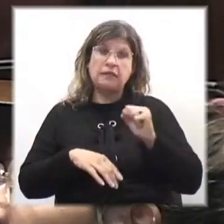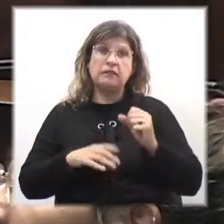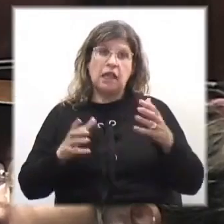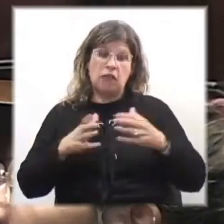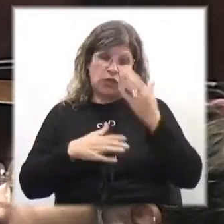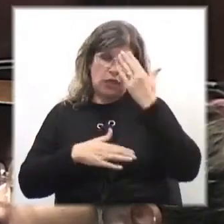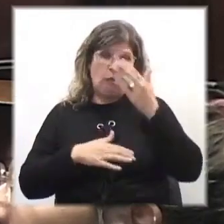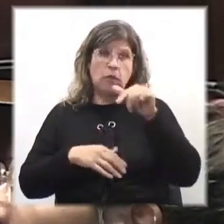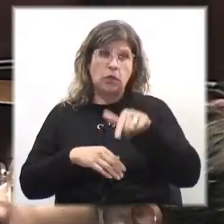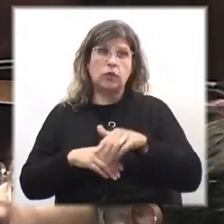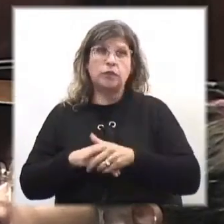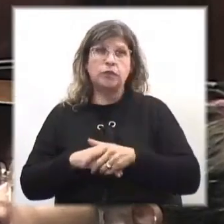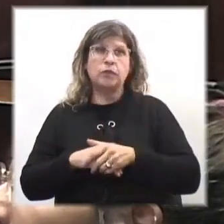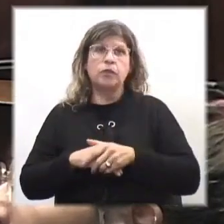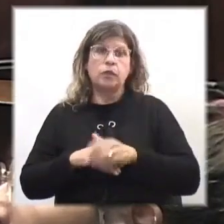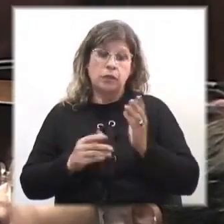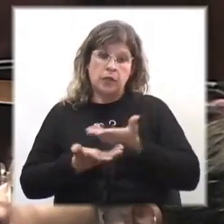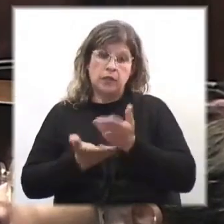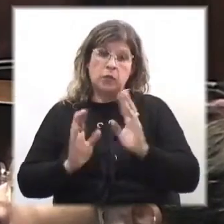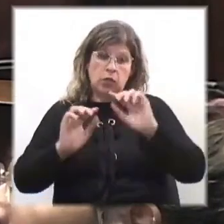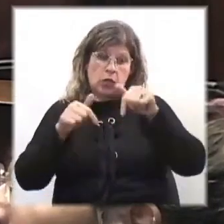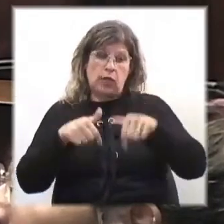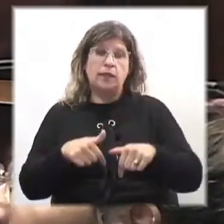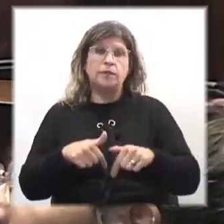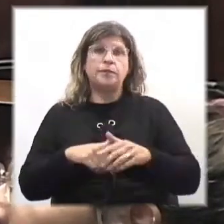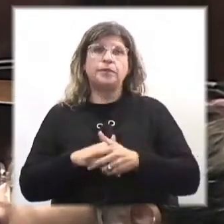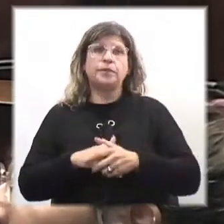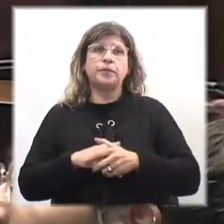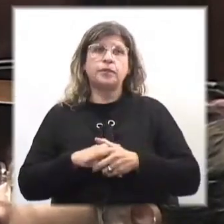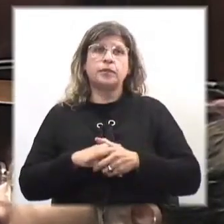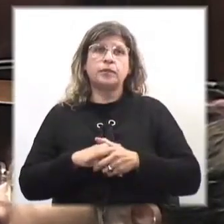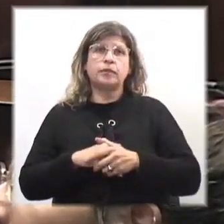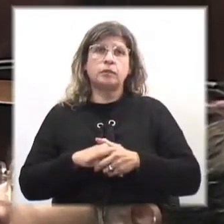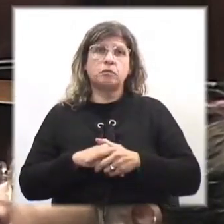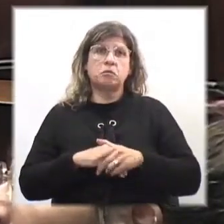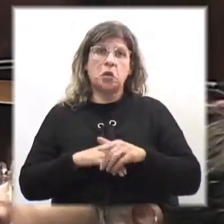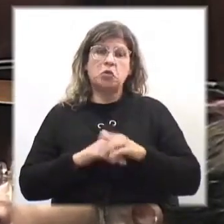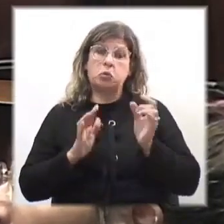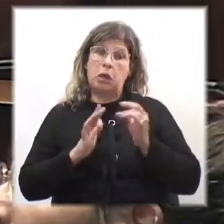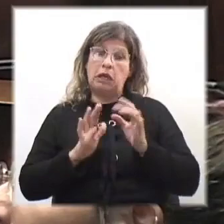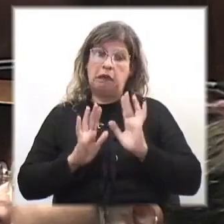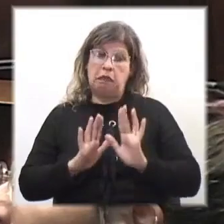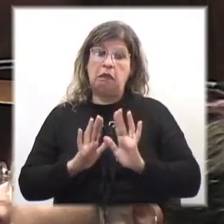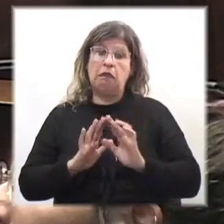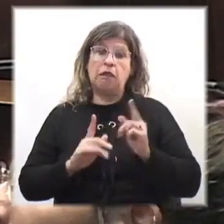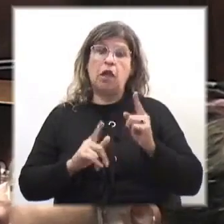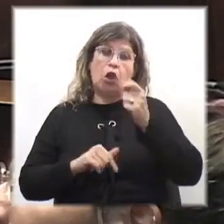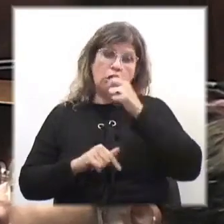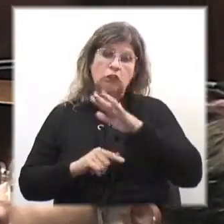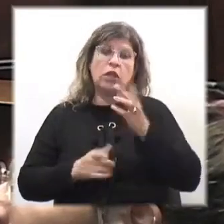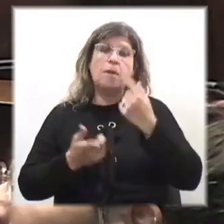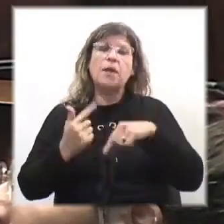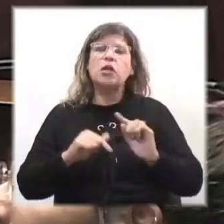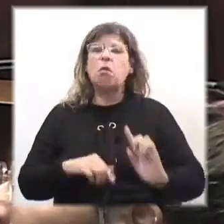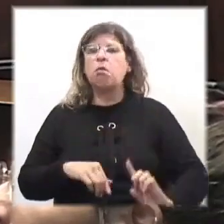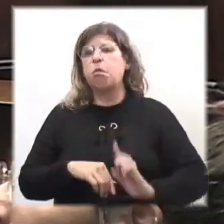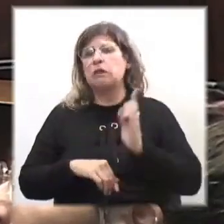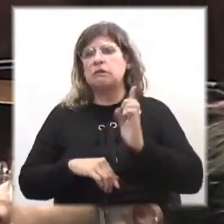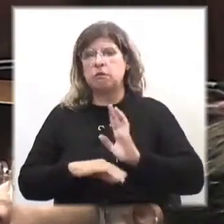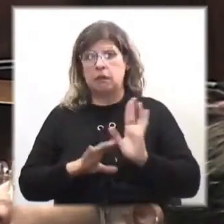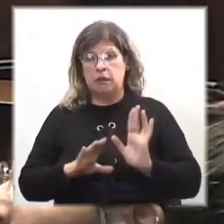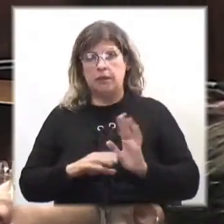está demostrando aquí su altura con la historia Pero principalmente